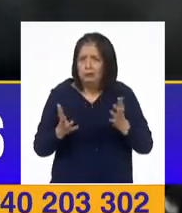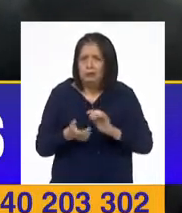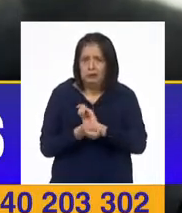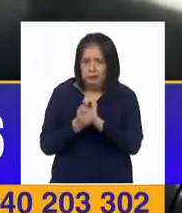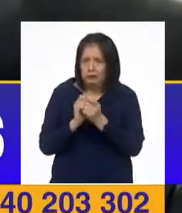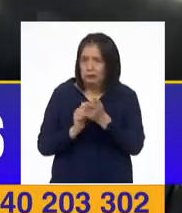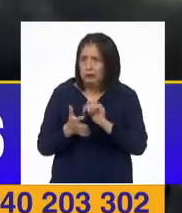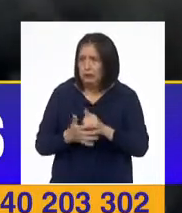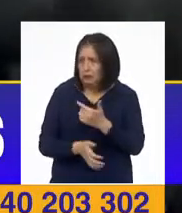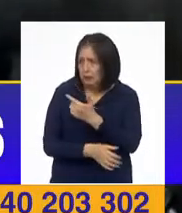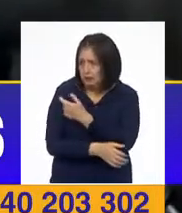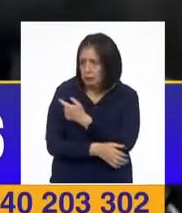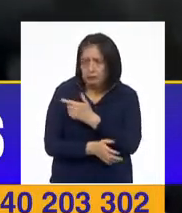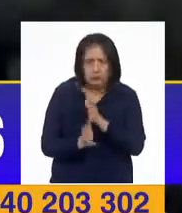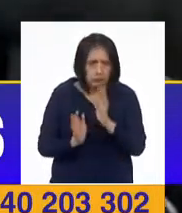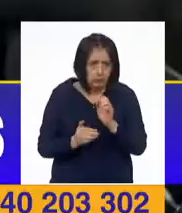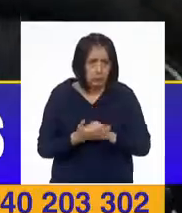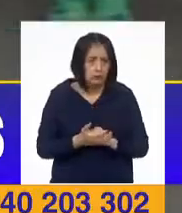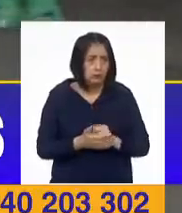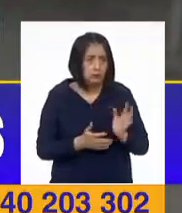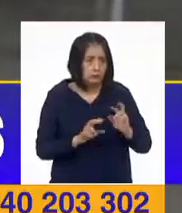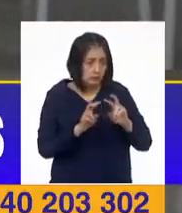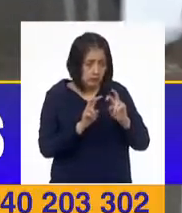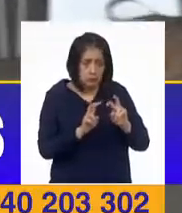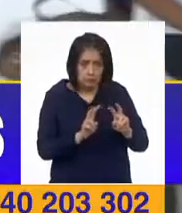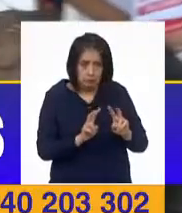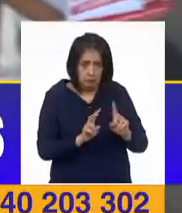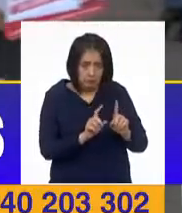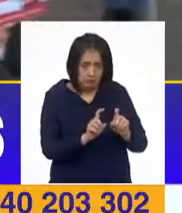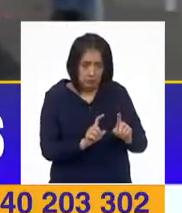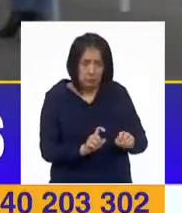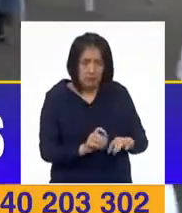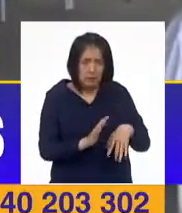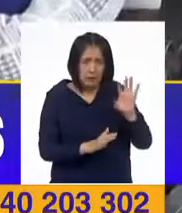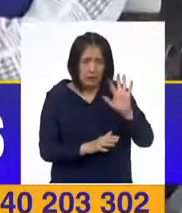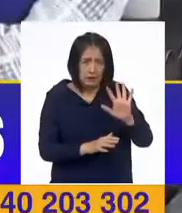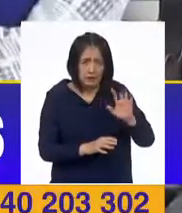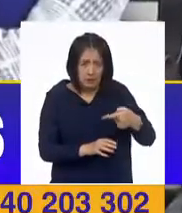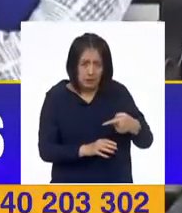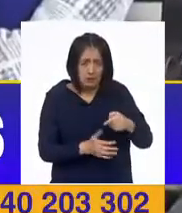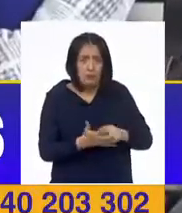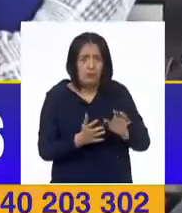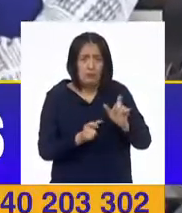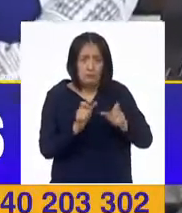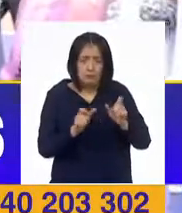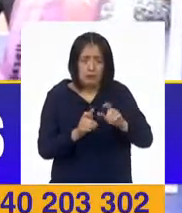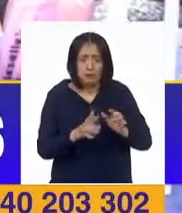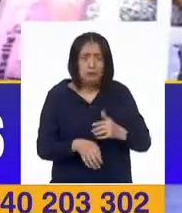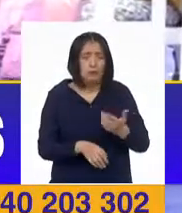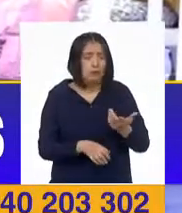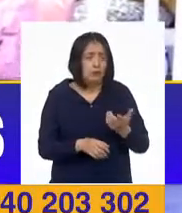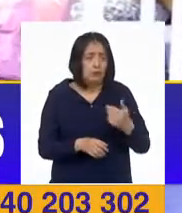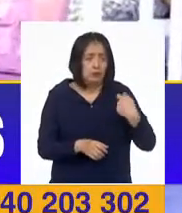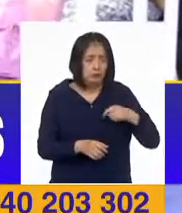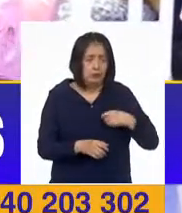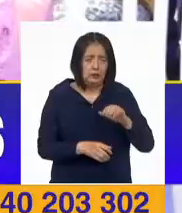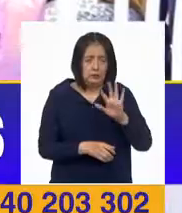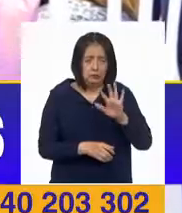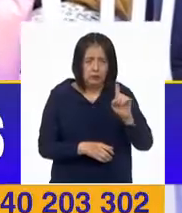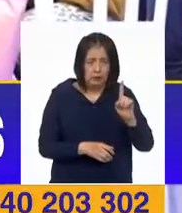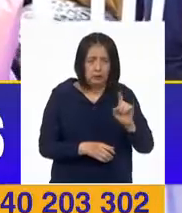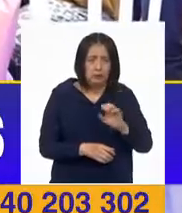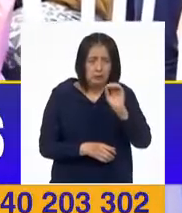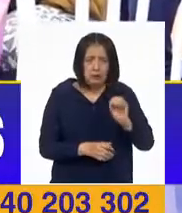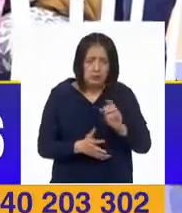presentados entre las vacunadas. En una encuesta de más de 5.000 pacientes de un hospital en España, el 51% reportó algún tipo